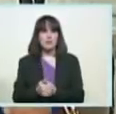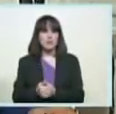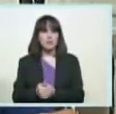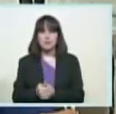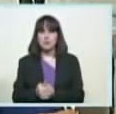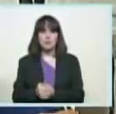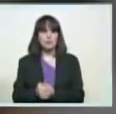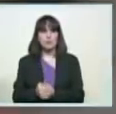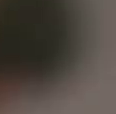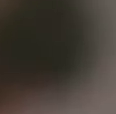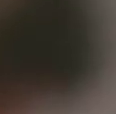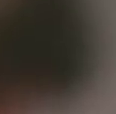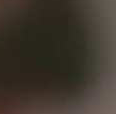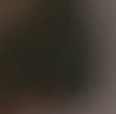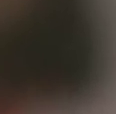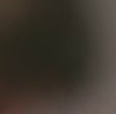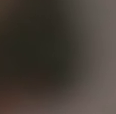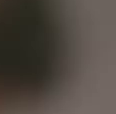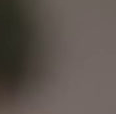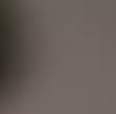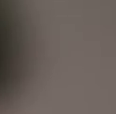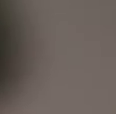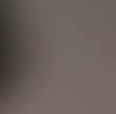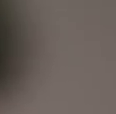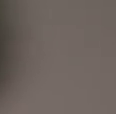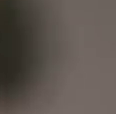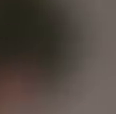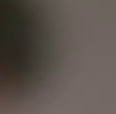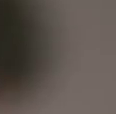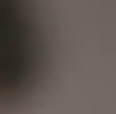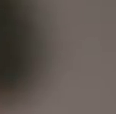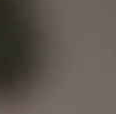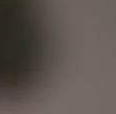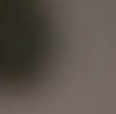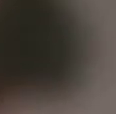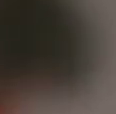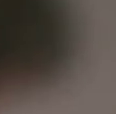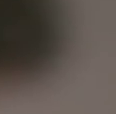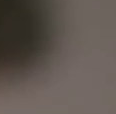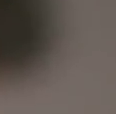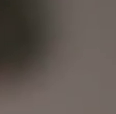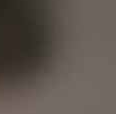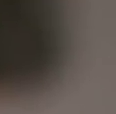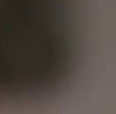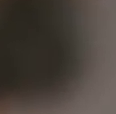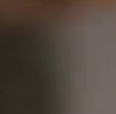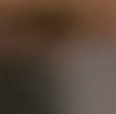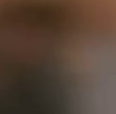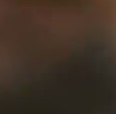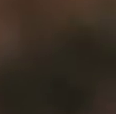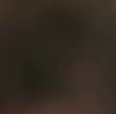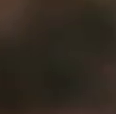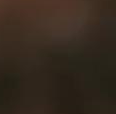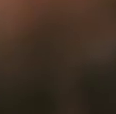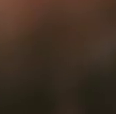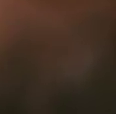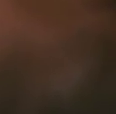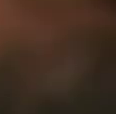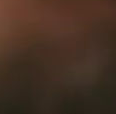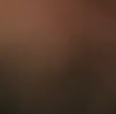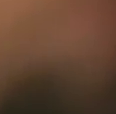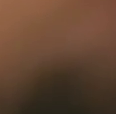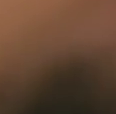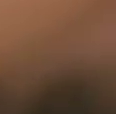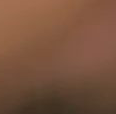estará pensando también en el medio en la puya y en la noche vuelve